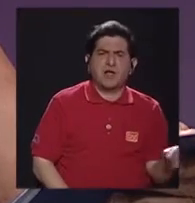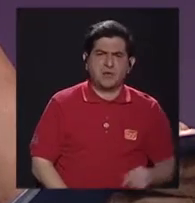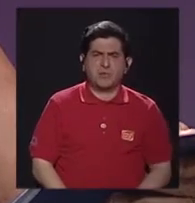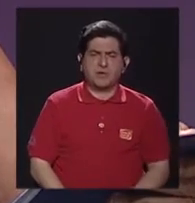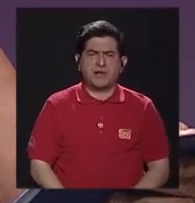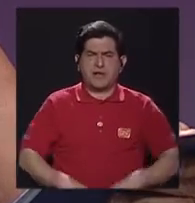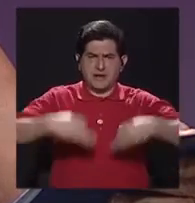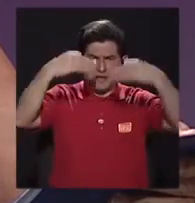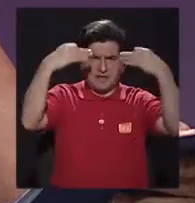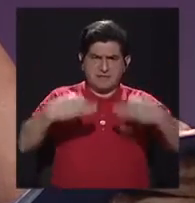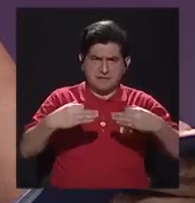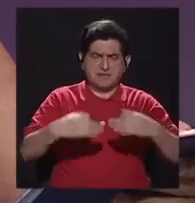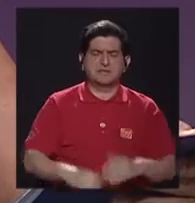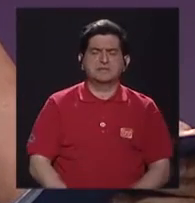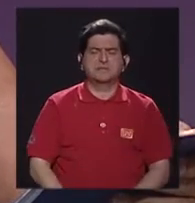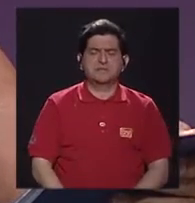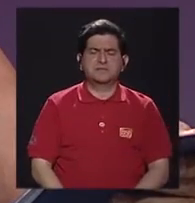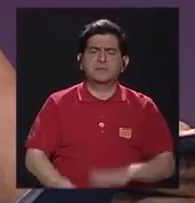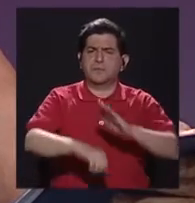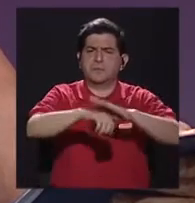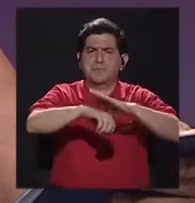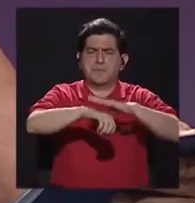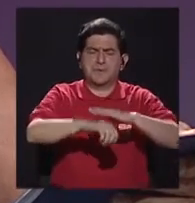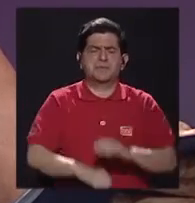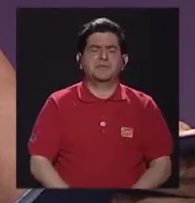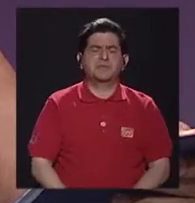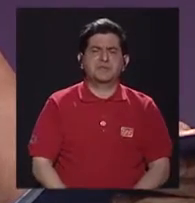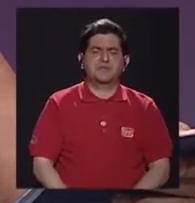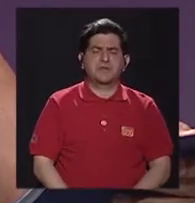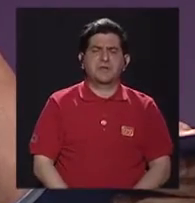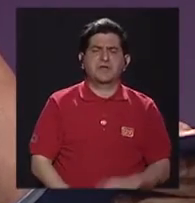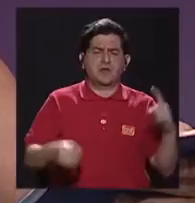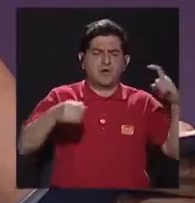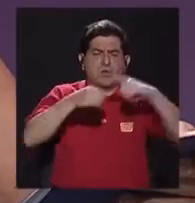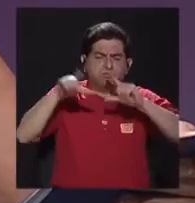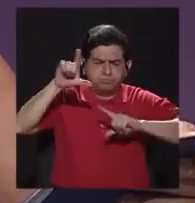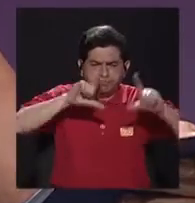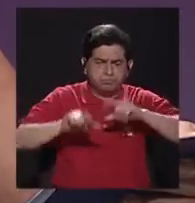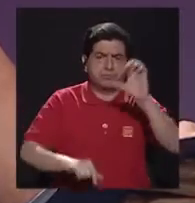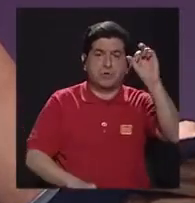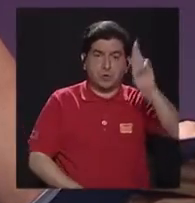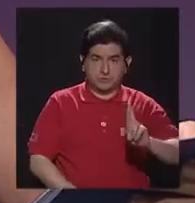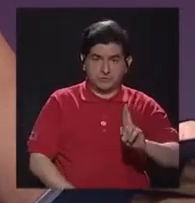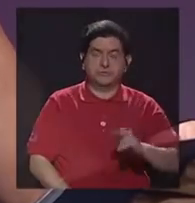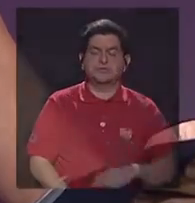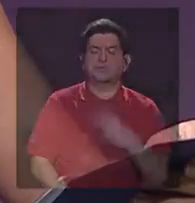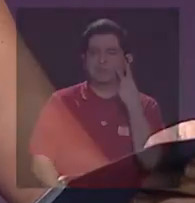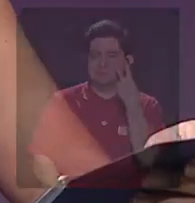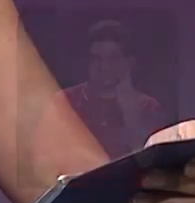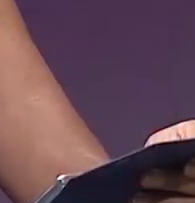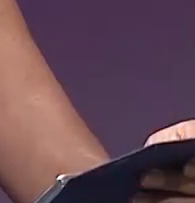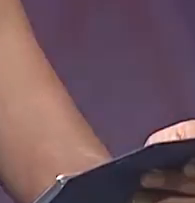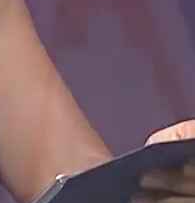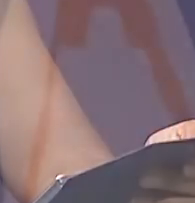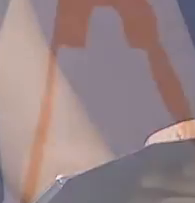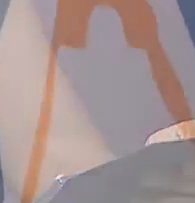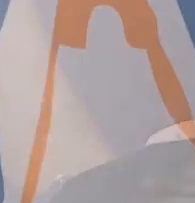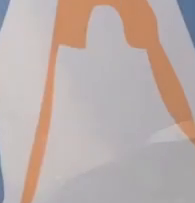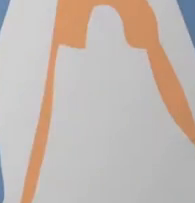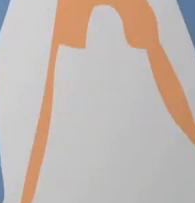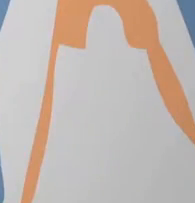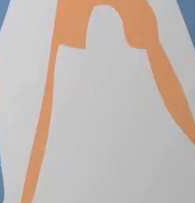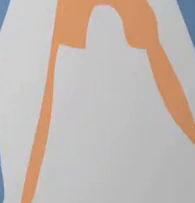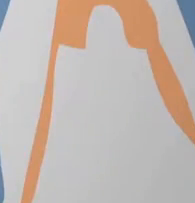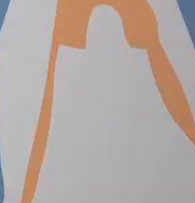del decreto ejecutivo que permitía la fertilización in vitro en Costa Rica? Veamos.